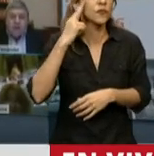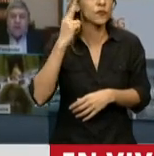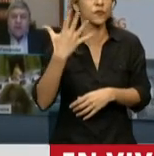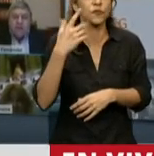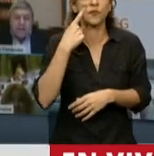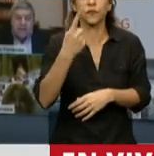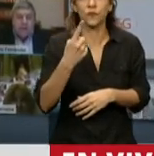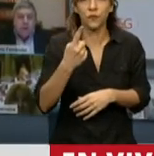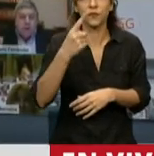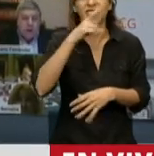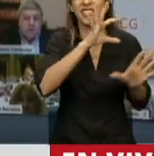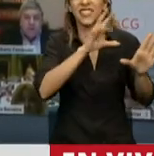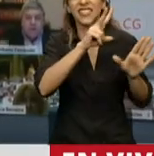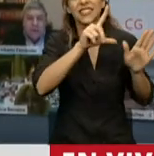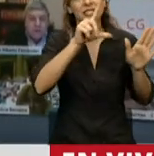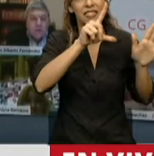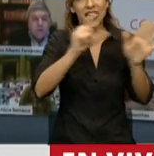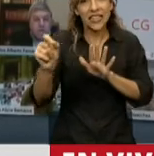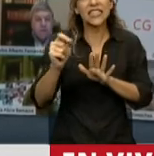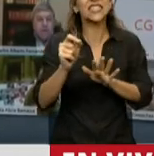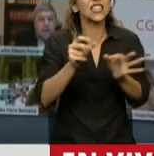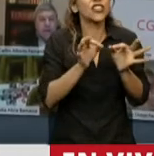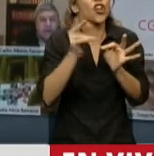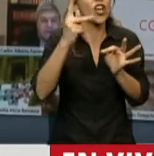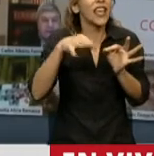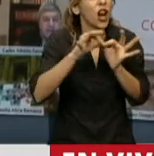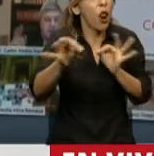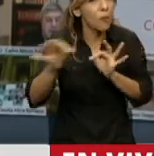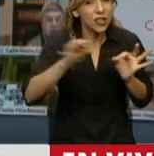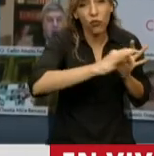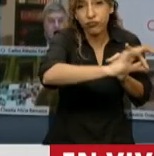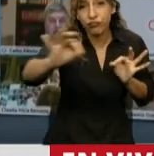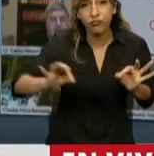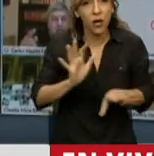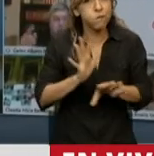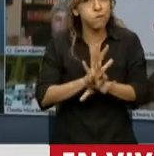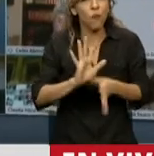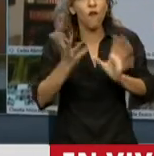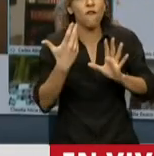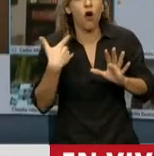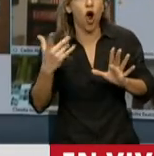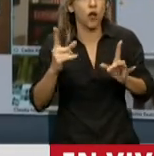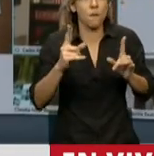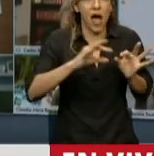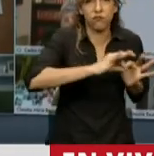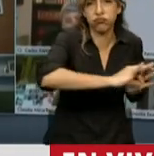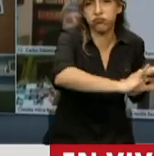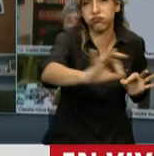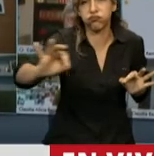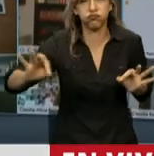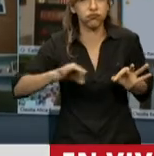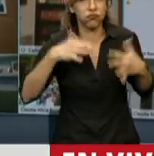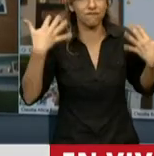195.700 kilómetros de datos, casi 5 vueltas al mundo por su ecuador.